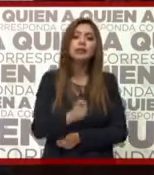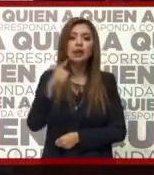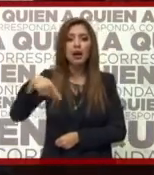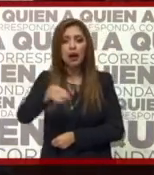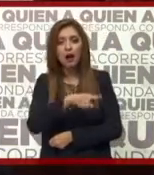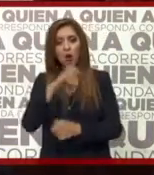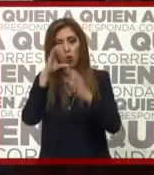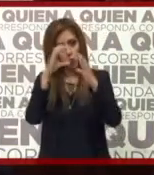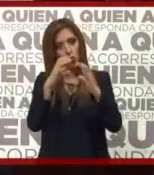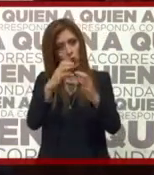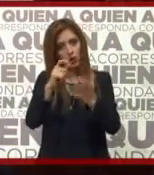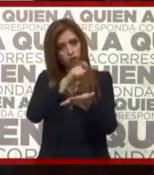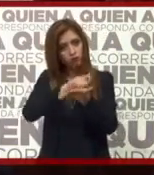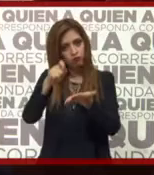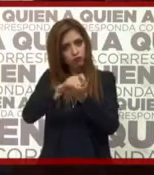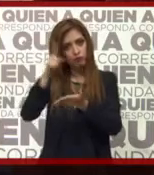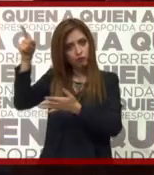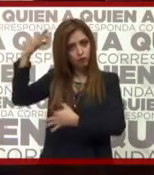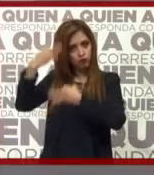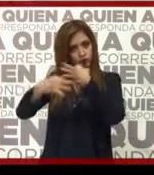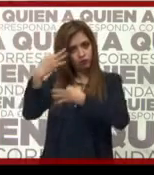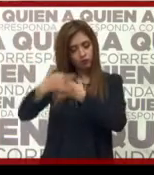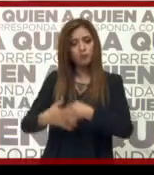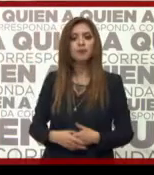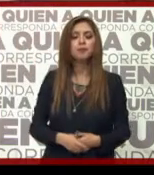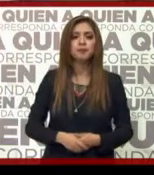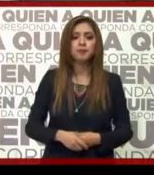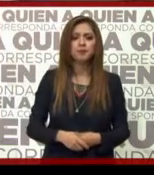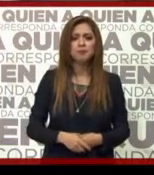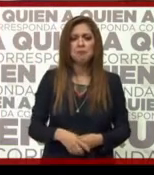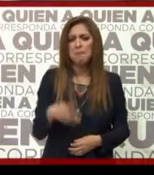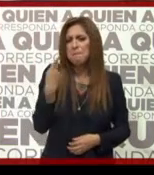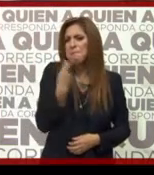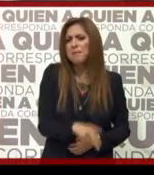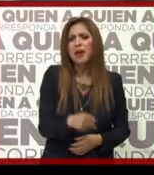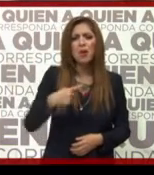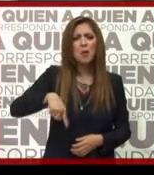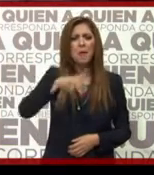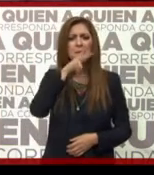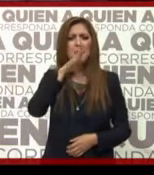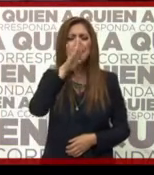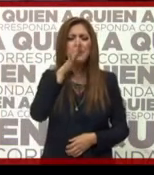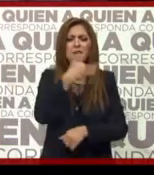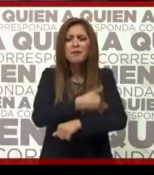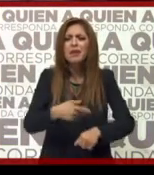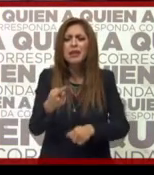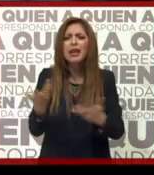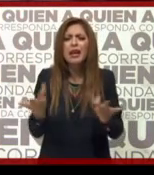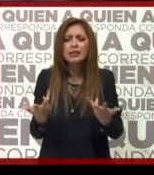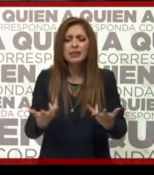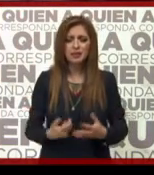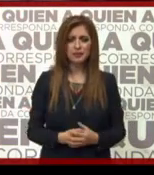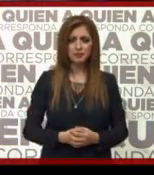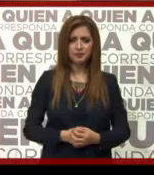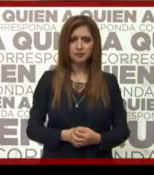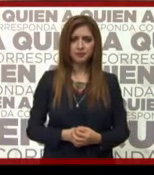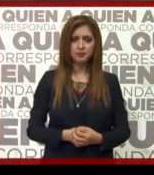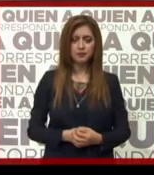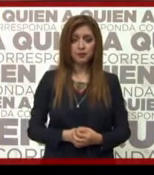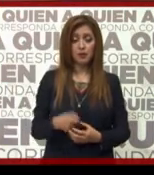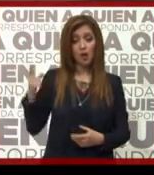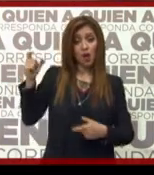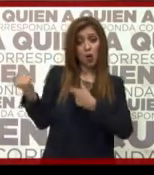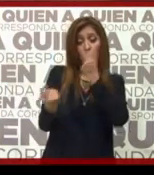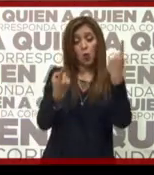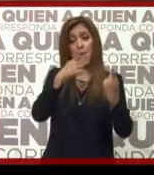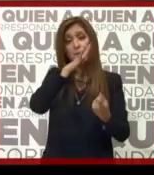procedimiento ante un tribunal de menores pero cuál es la postura de los padres de familia la generalidad de las mamás y los